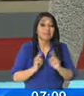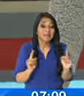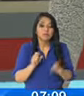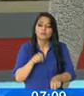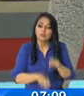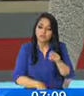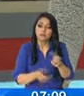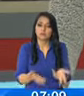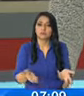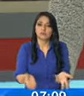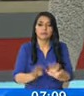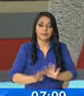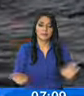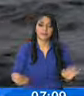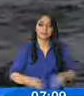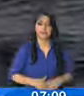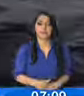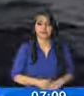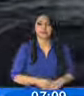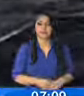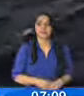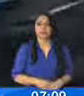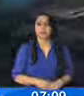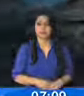daños materiales